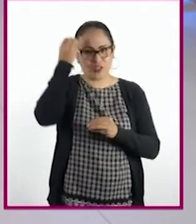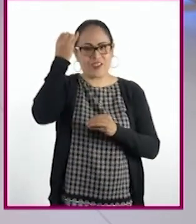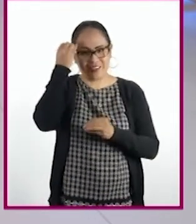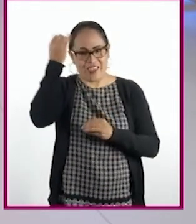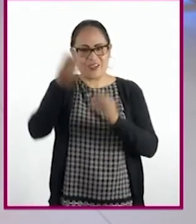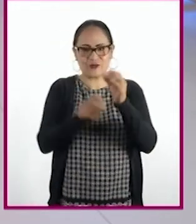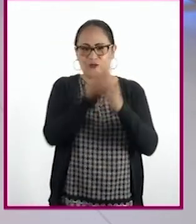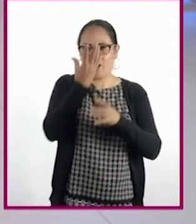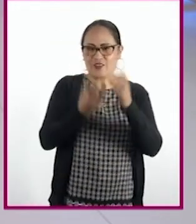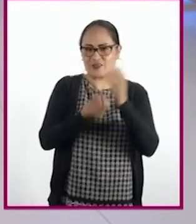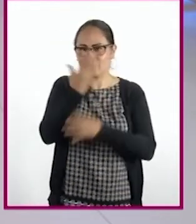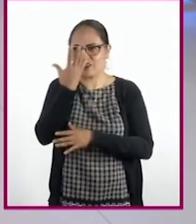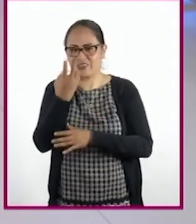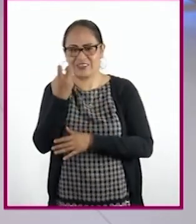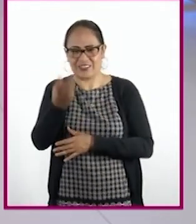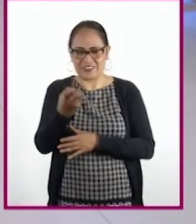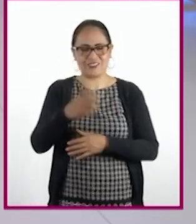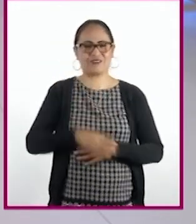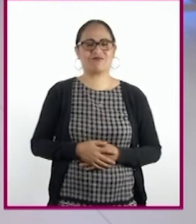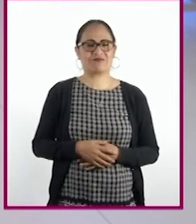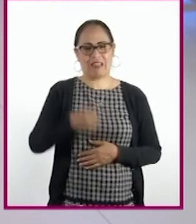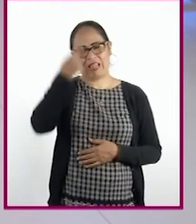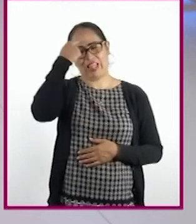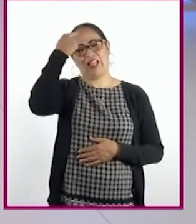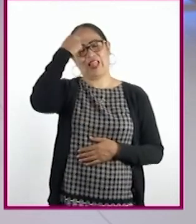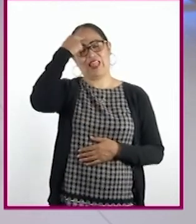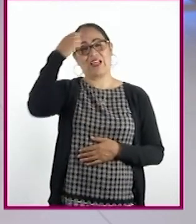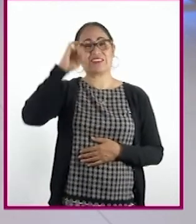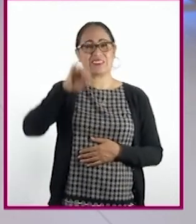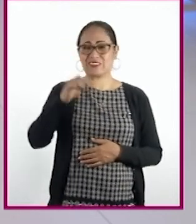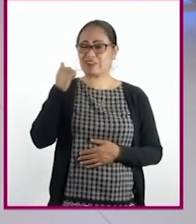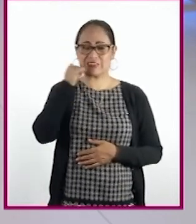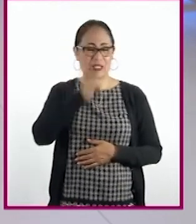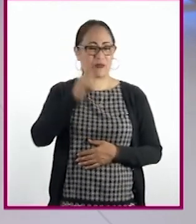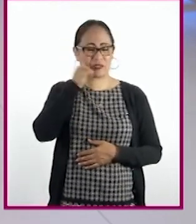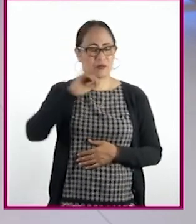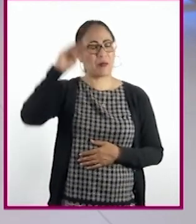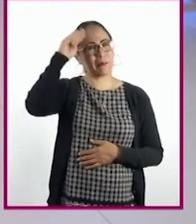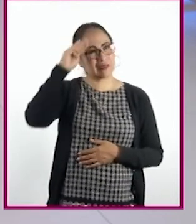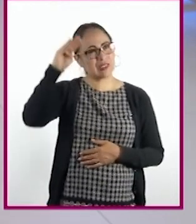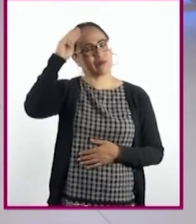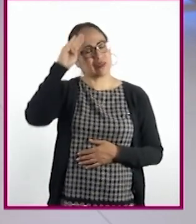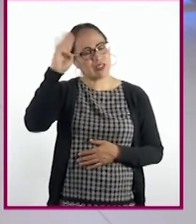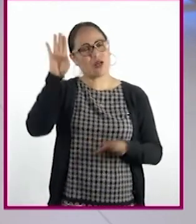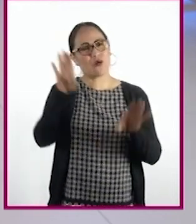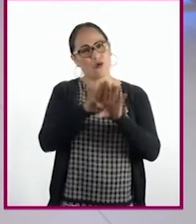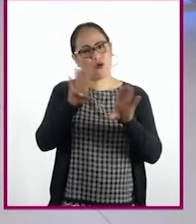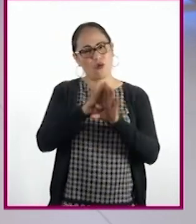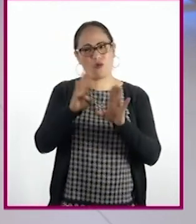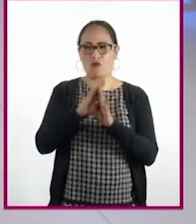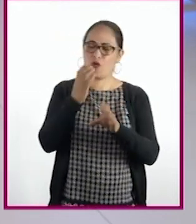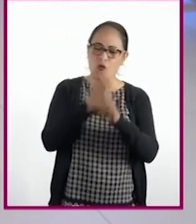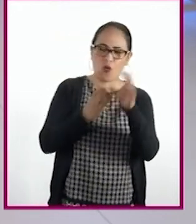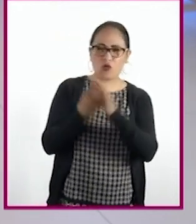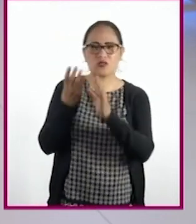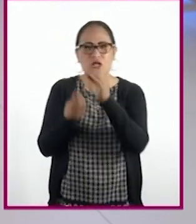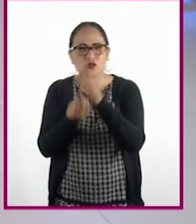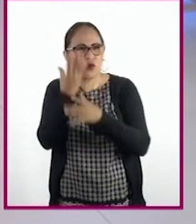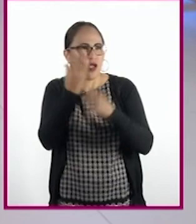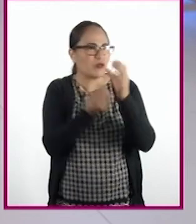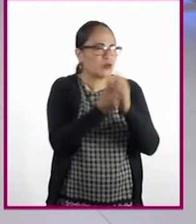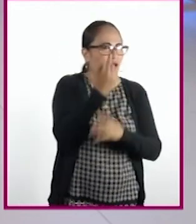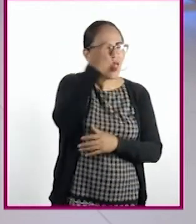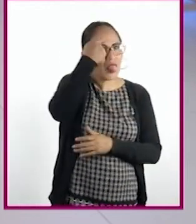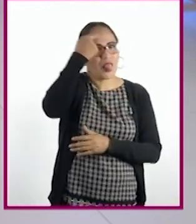innovador tecnológico. Sí, eso a veces me quita el sueño. Solo de pensar en todo eso, de que se puede innovar y todo eso,